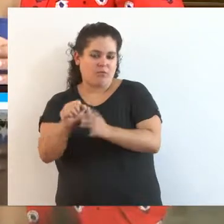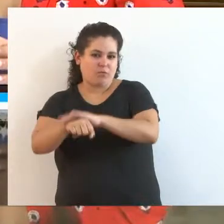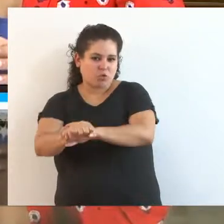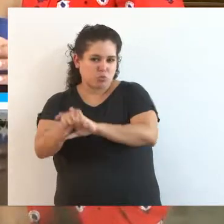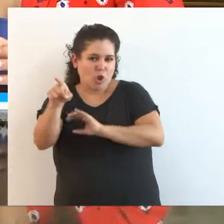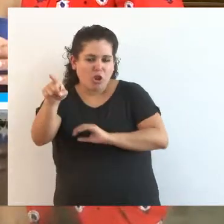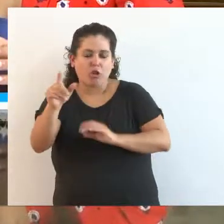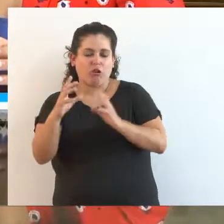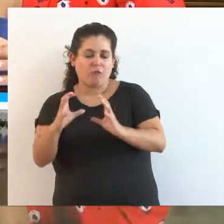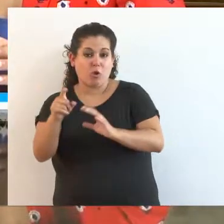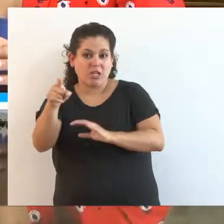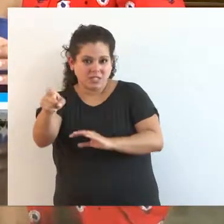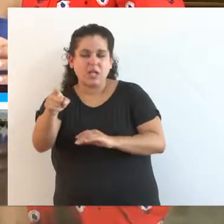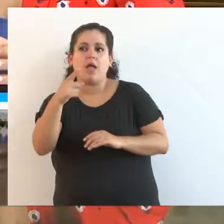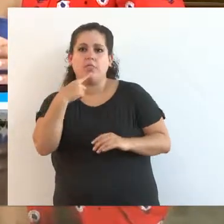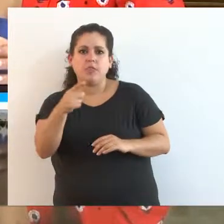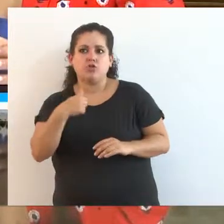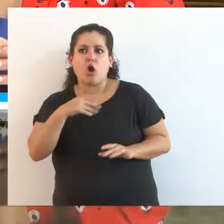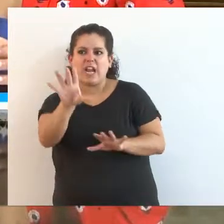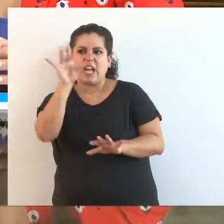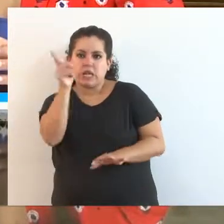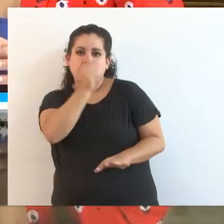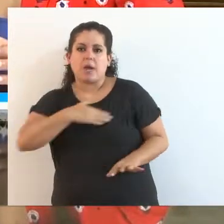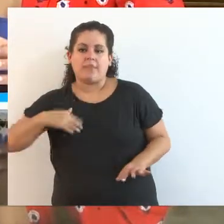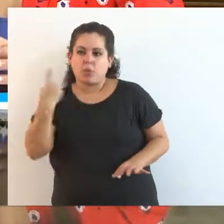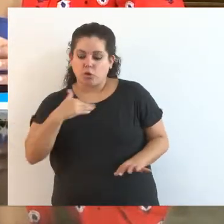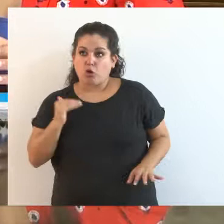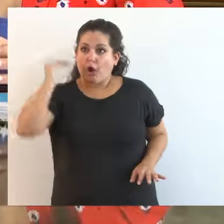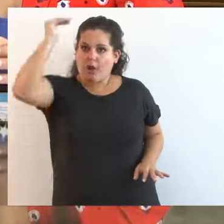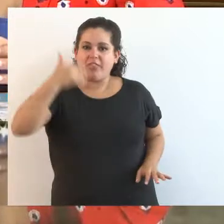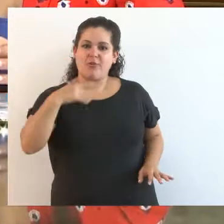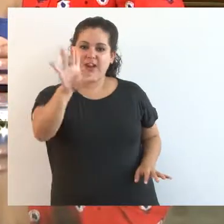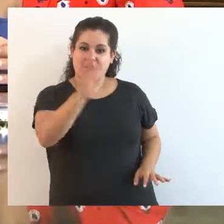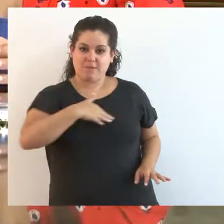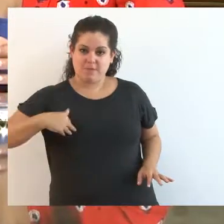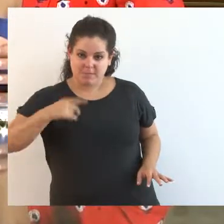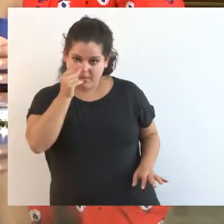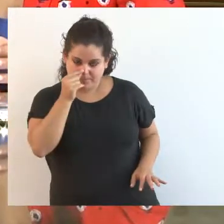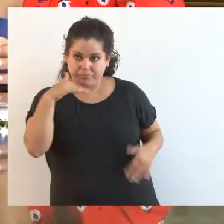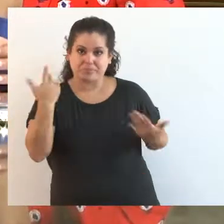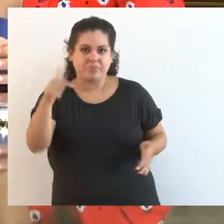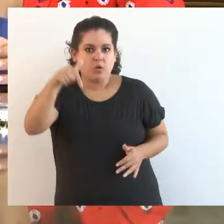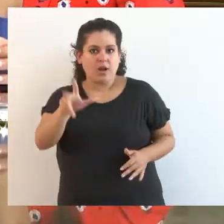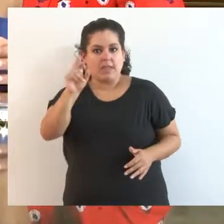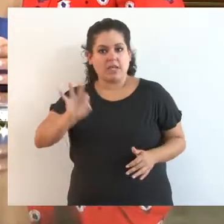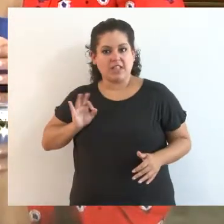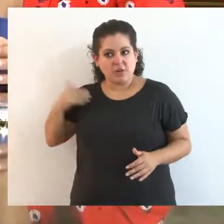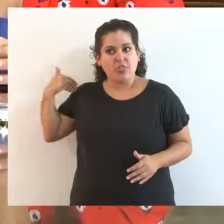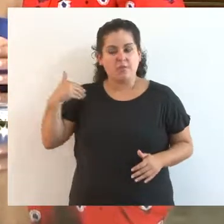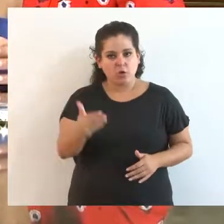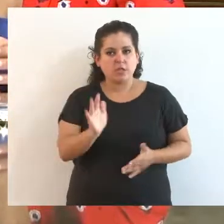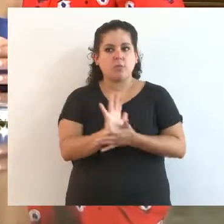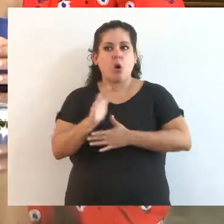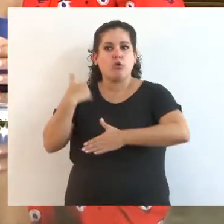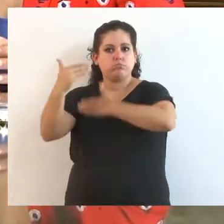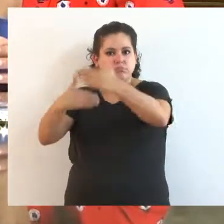pude elegir mis padres cuando fui grande. Entonces, hablemos de adopción a 30 años como una construcción filial amorosa, no